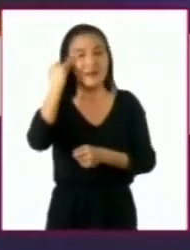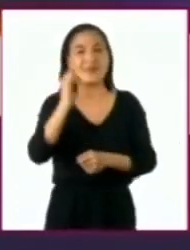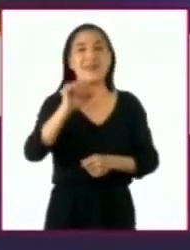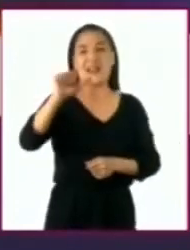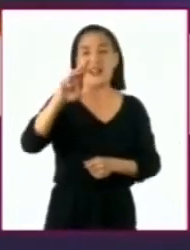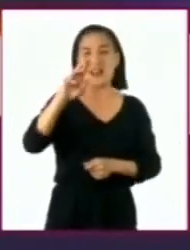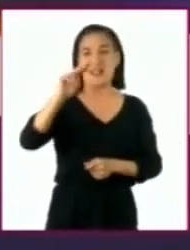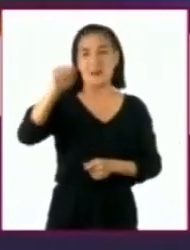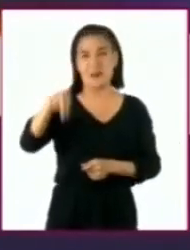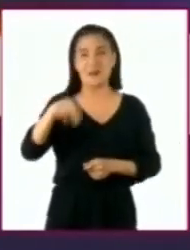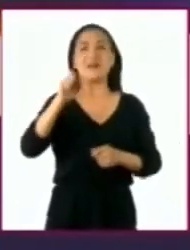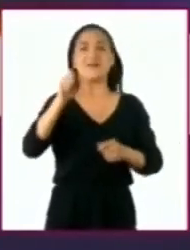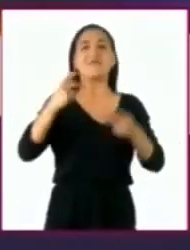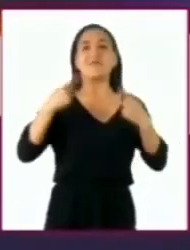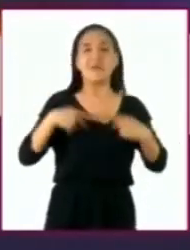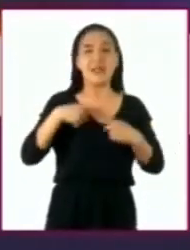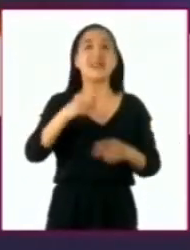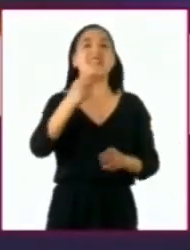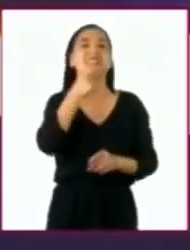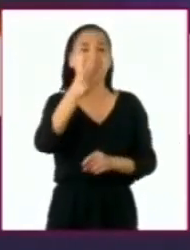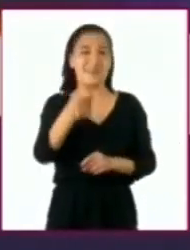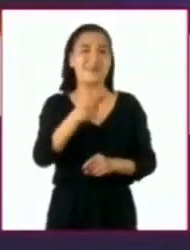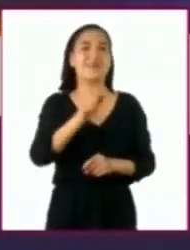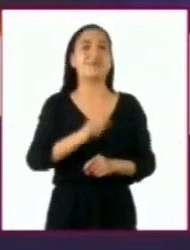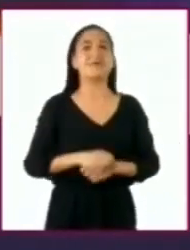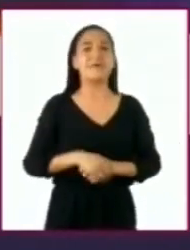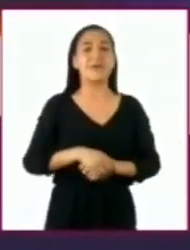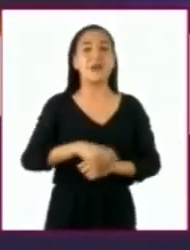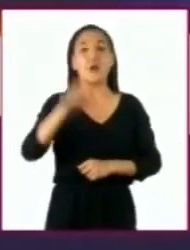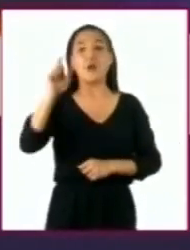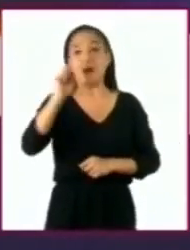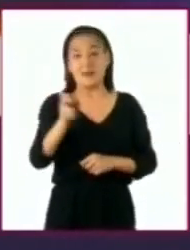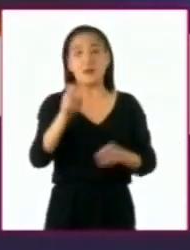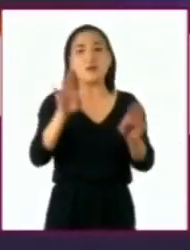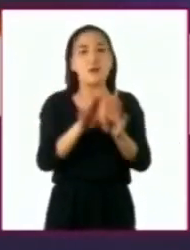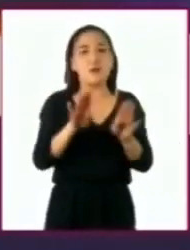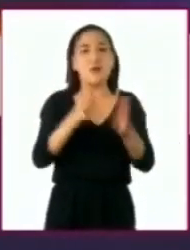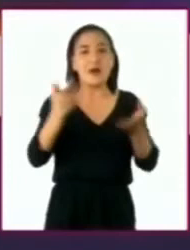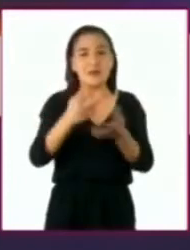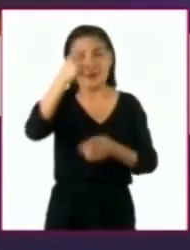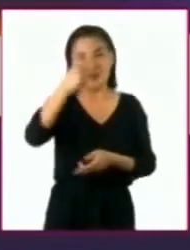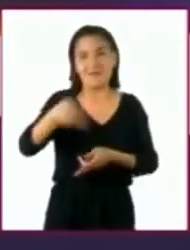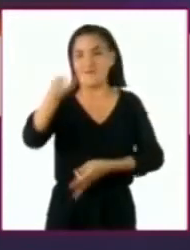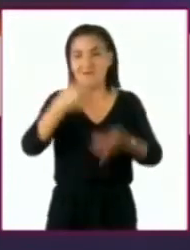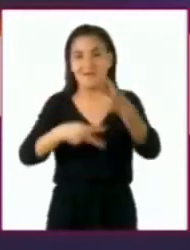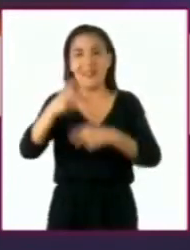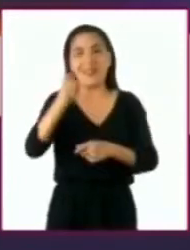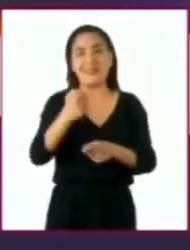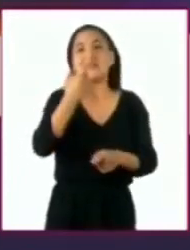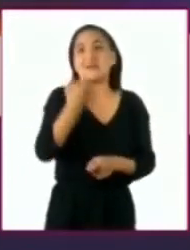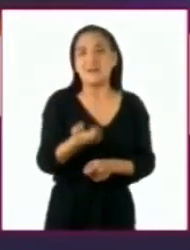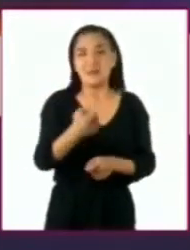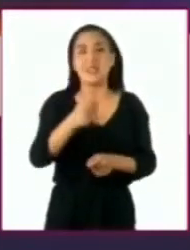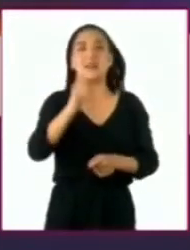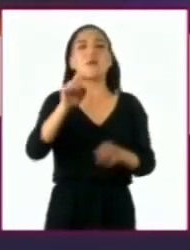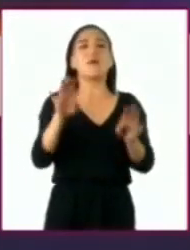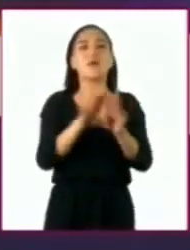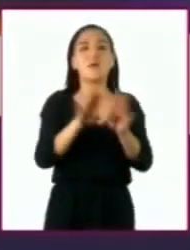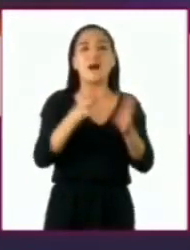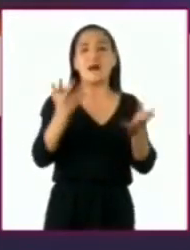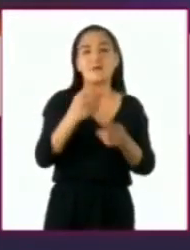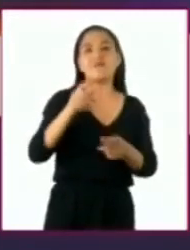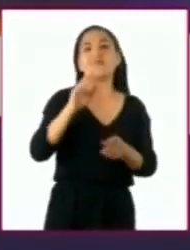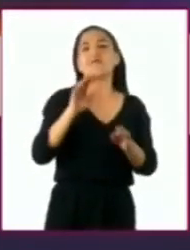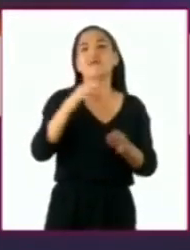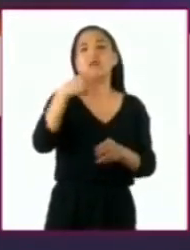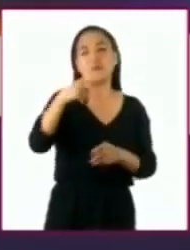Pollack afirma que nació como una fuente de ingresos para el rey de Castilla, proveniente de su dominio señorial,